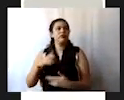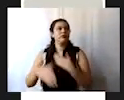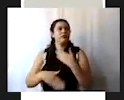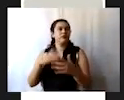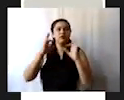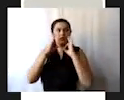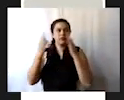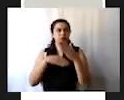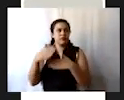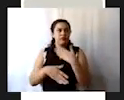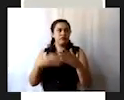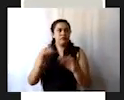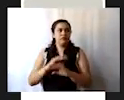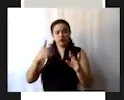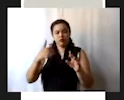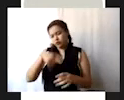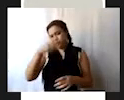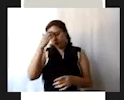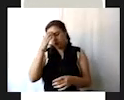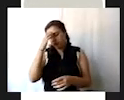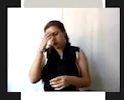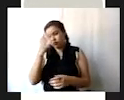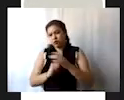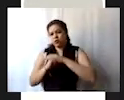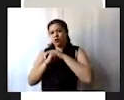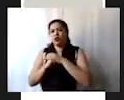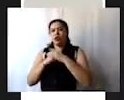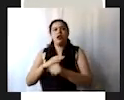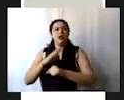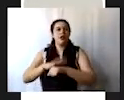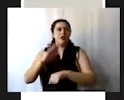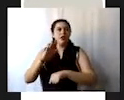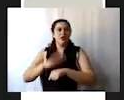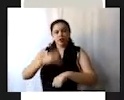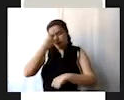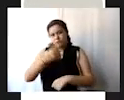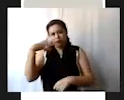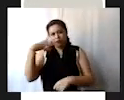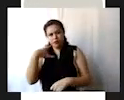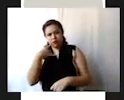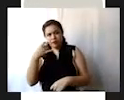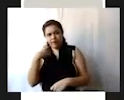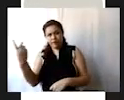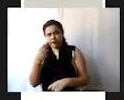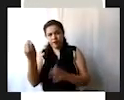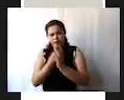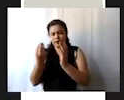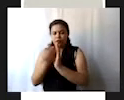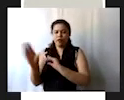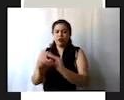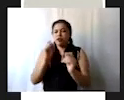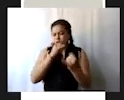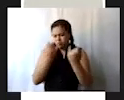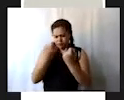formativos, obviamente para conocer de sostenibilidad y particularmente de este esfuerzo, se requiere capacitación como esta,